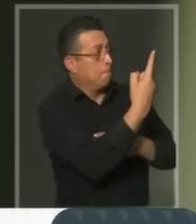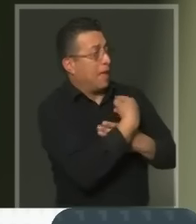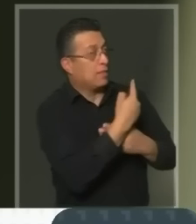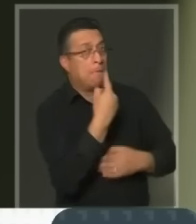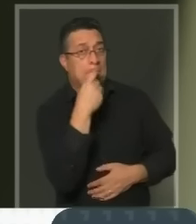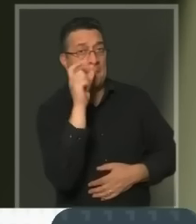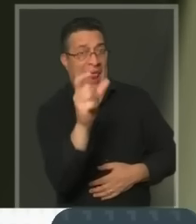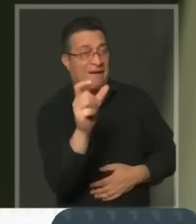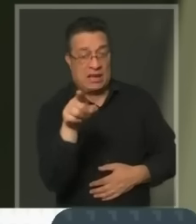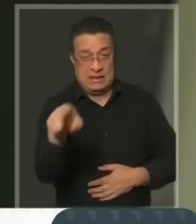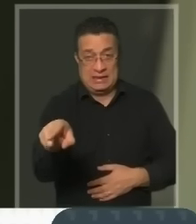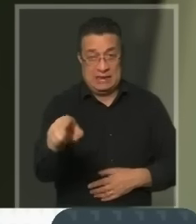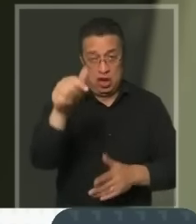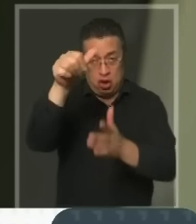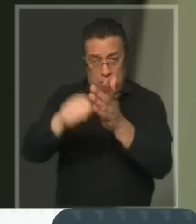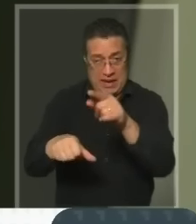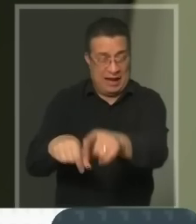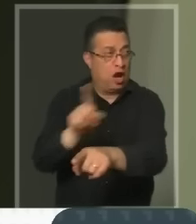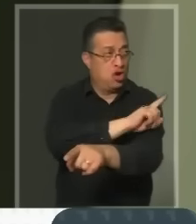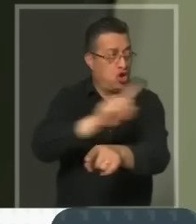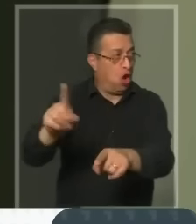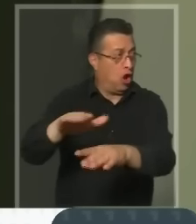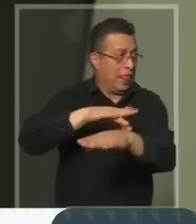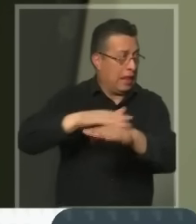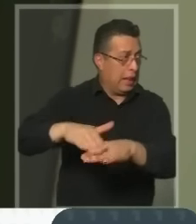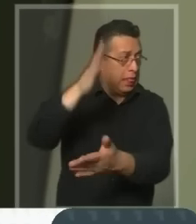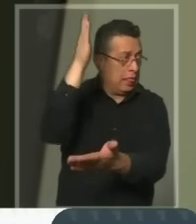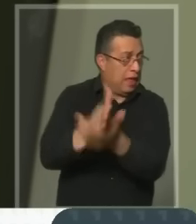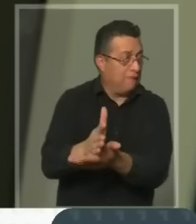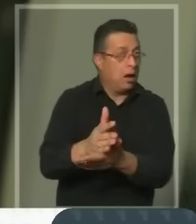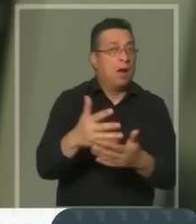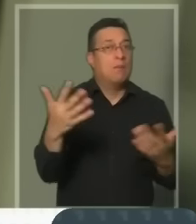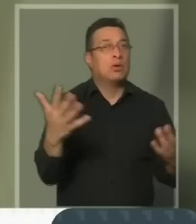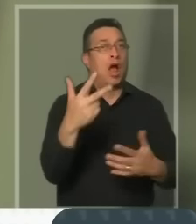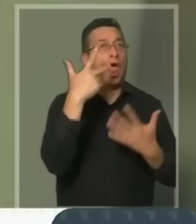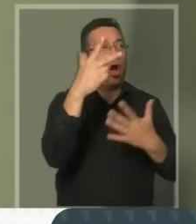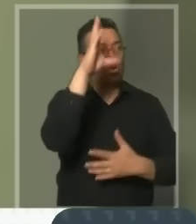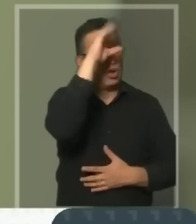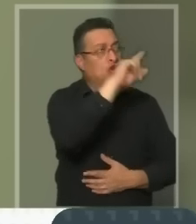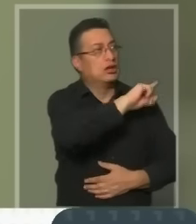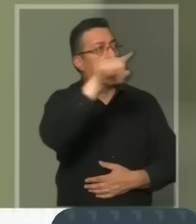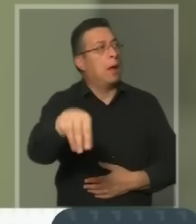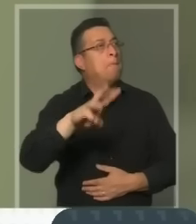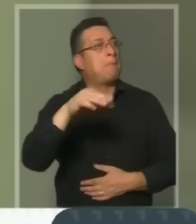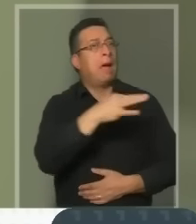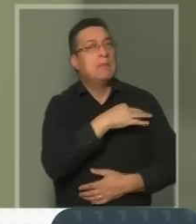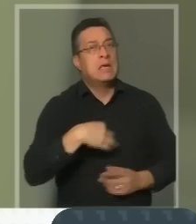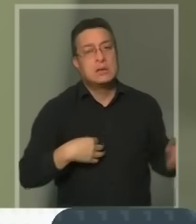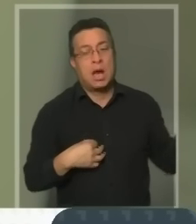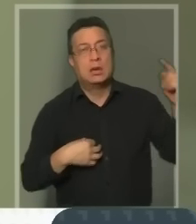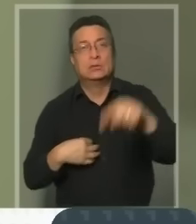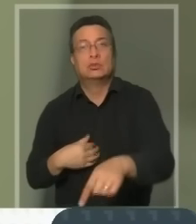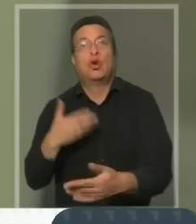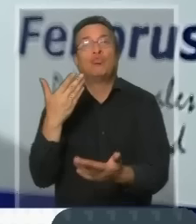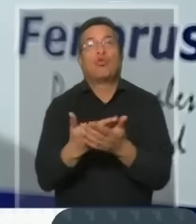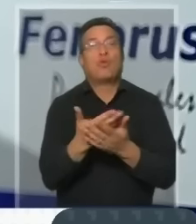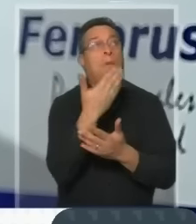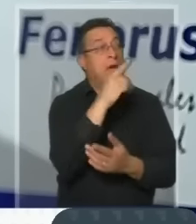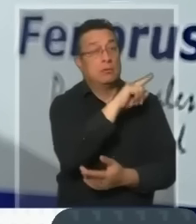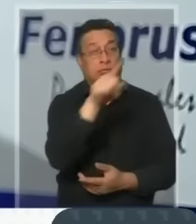ese quirófano para operar a la madre de la ministra alrededor de las 20 horas, aprovechando la presencia de un